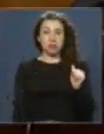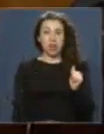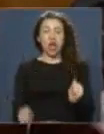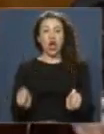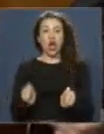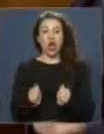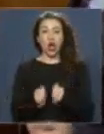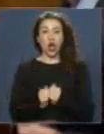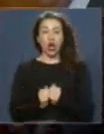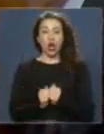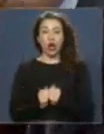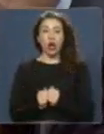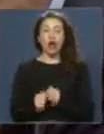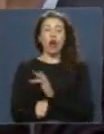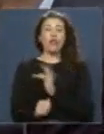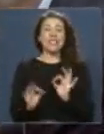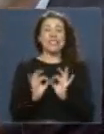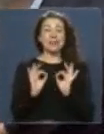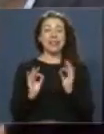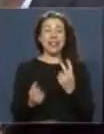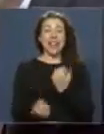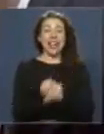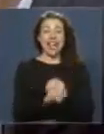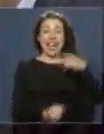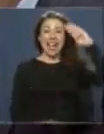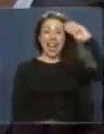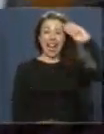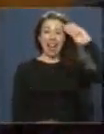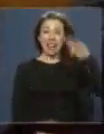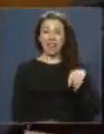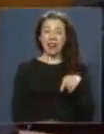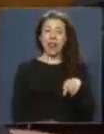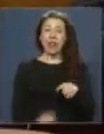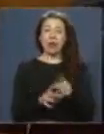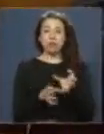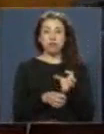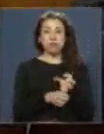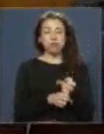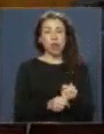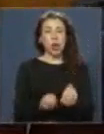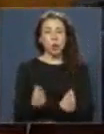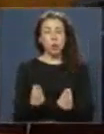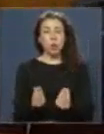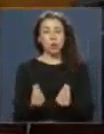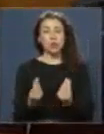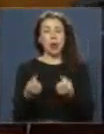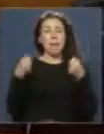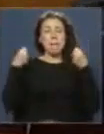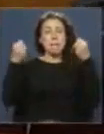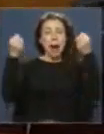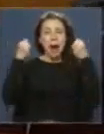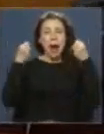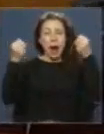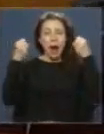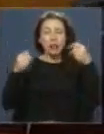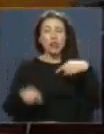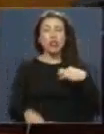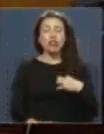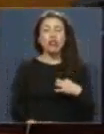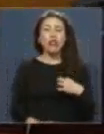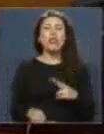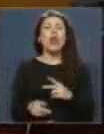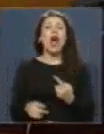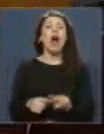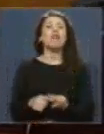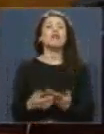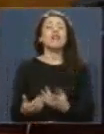conjunto con Fuerzas Especiales de Carabineros de Chile han reprimido numerosas protestas de ciudadanos empleando el uso